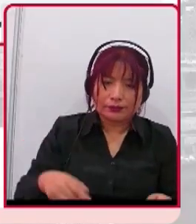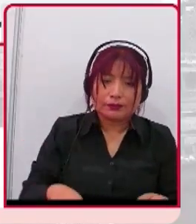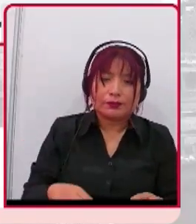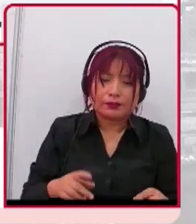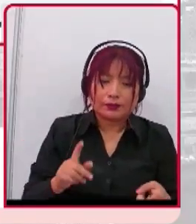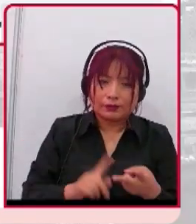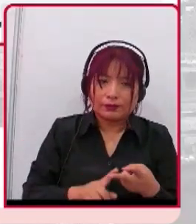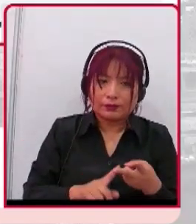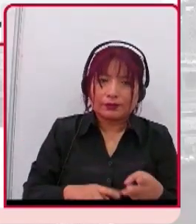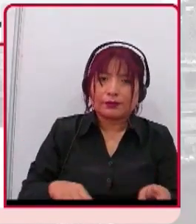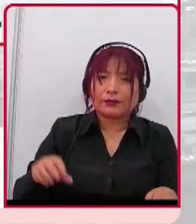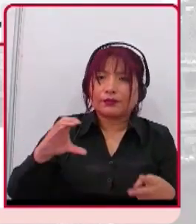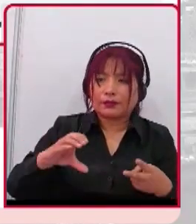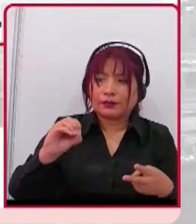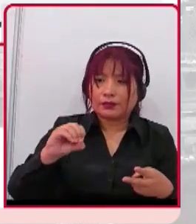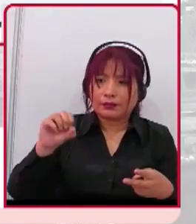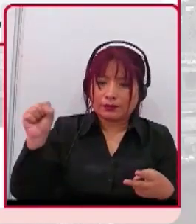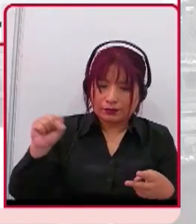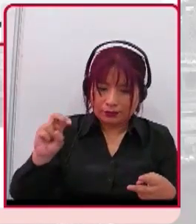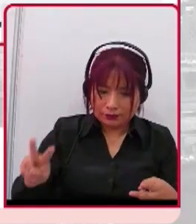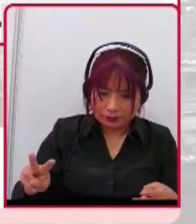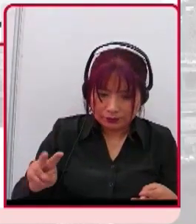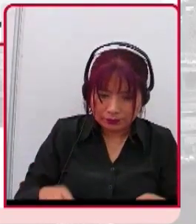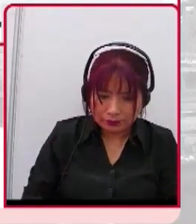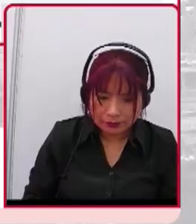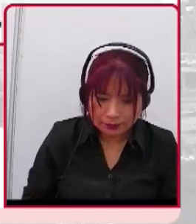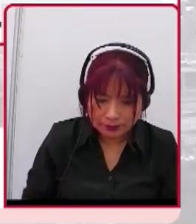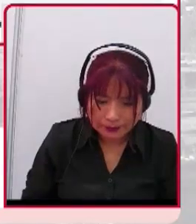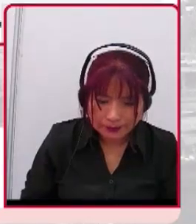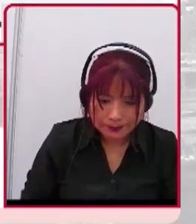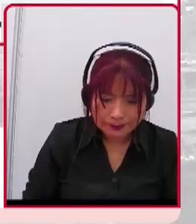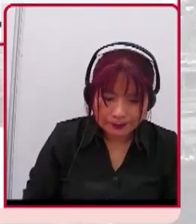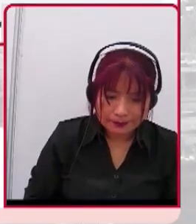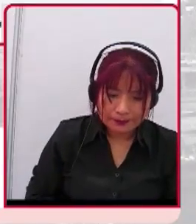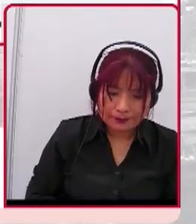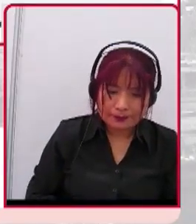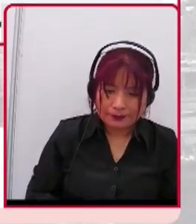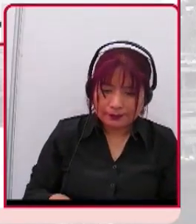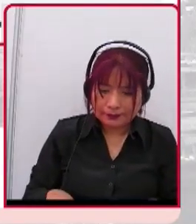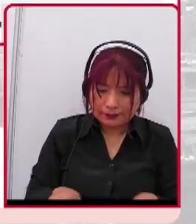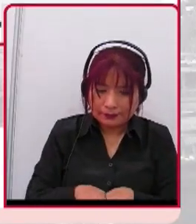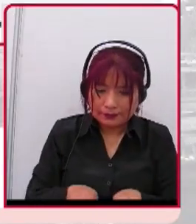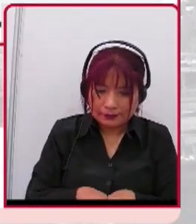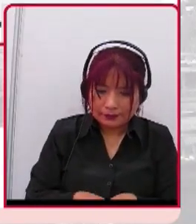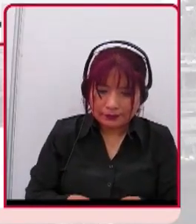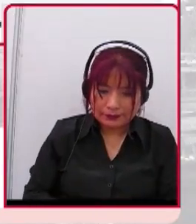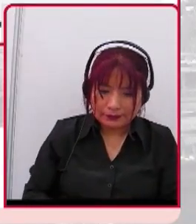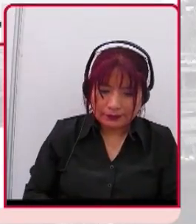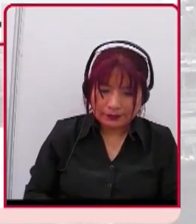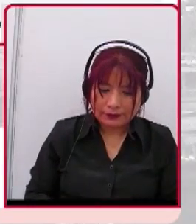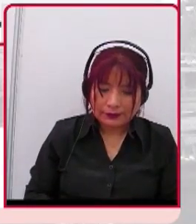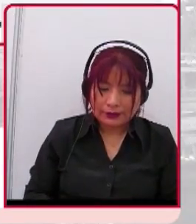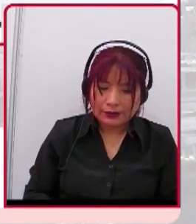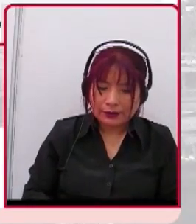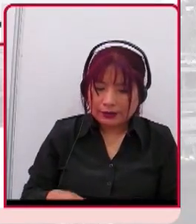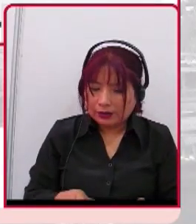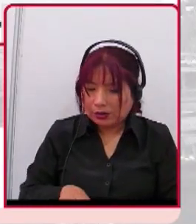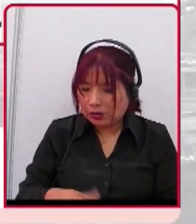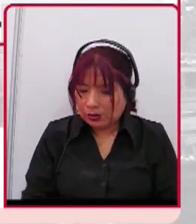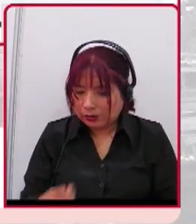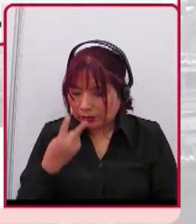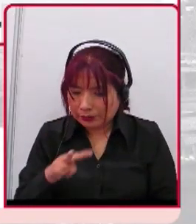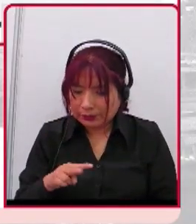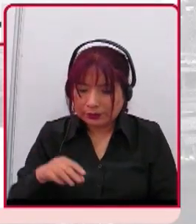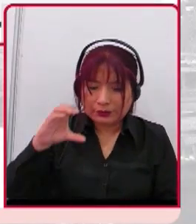Otro desafío que hemos podido identificar es cuál podría ser el efecto que tiene